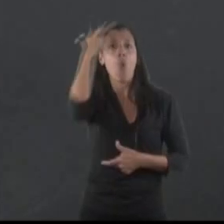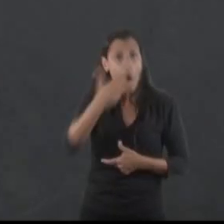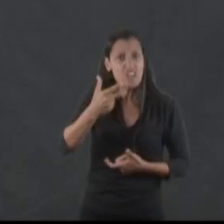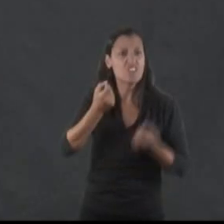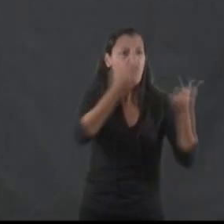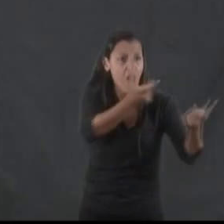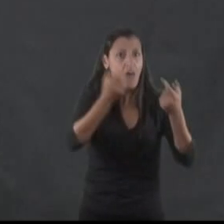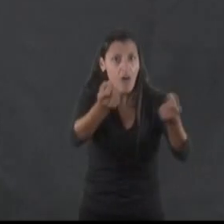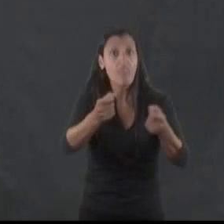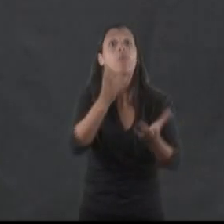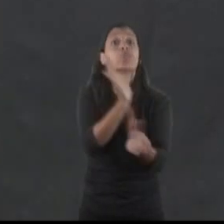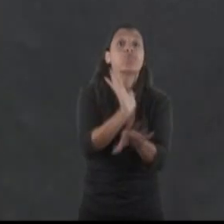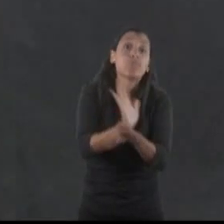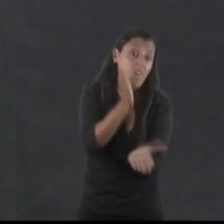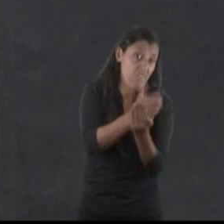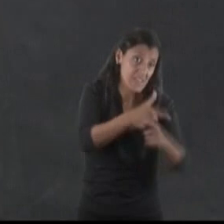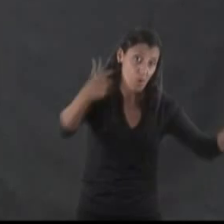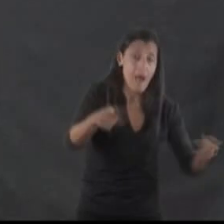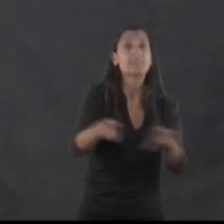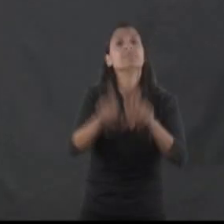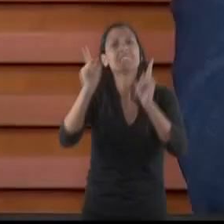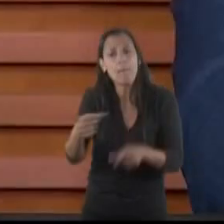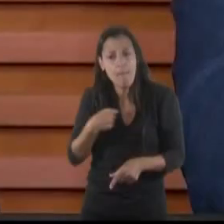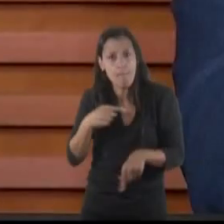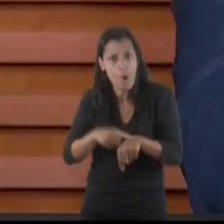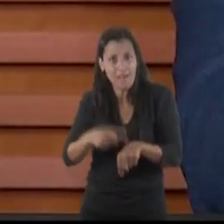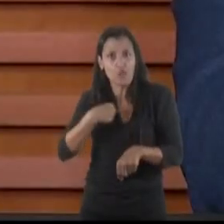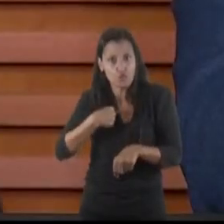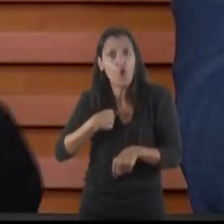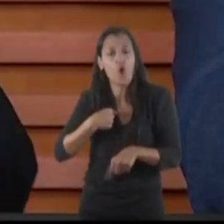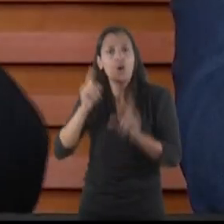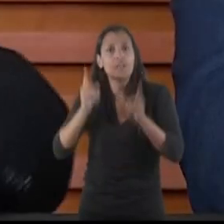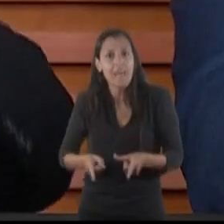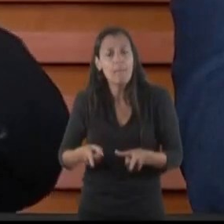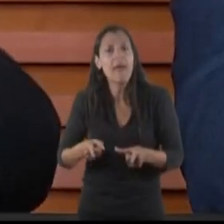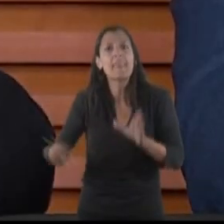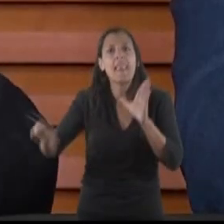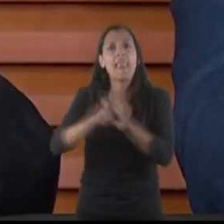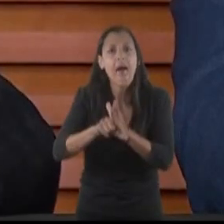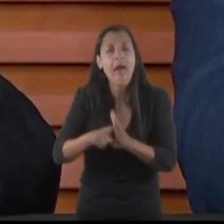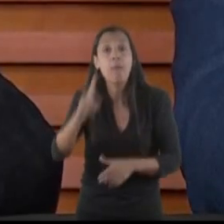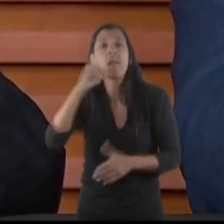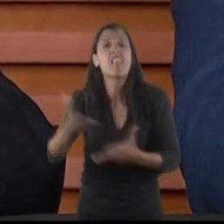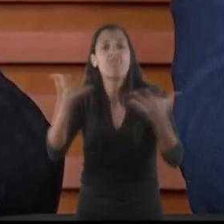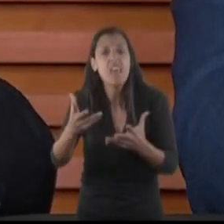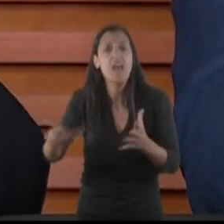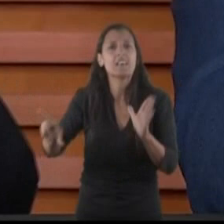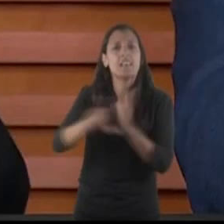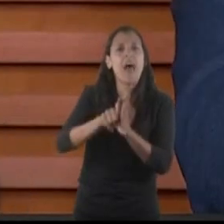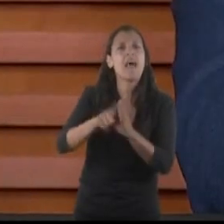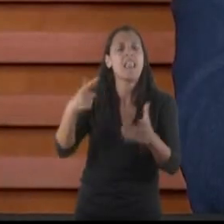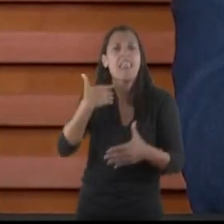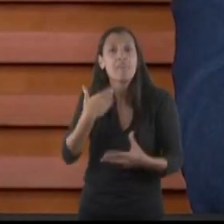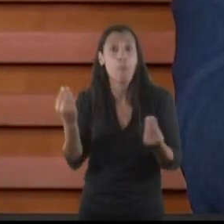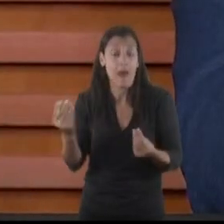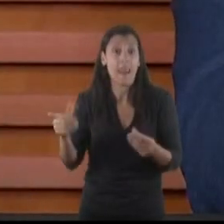hijo, que existió cuando yo llevé adelante la ley del IBE o la ley de los 1000 días, para que la